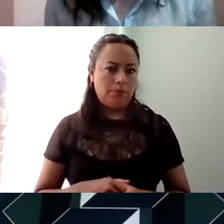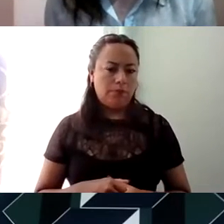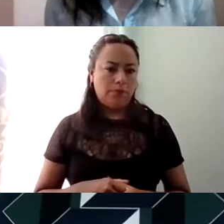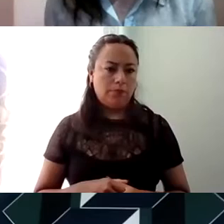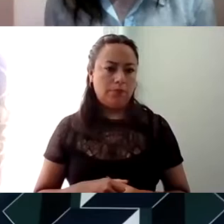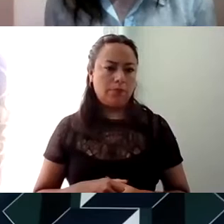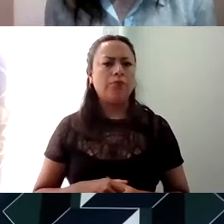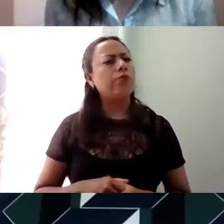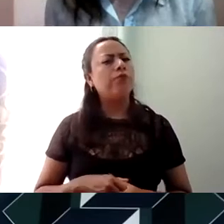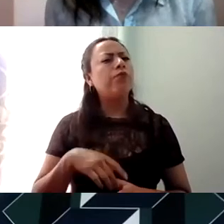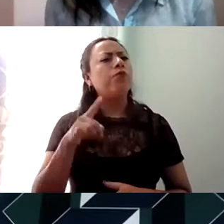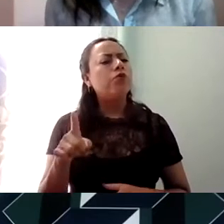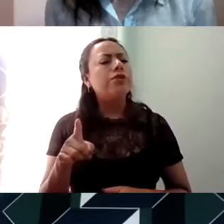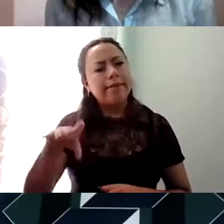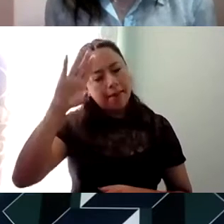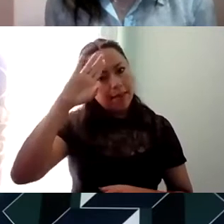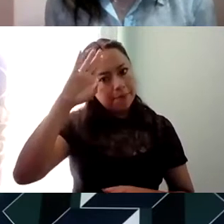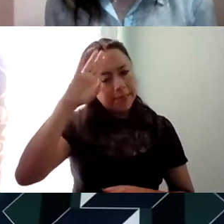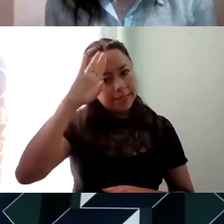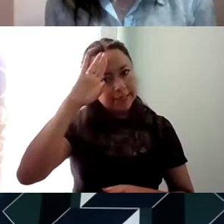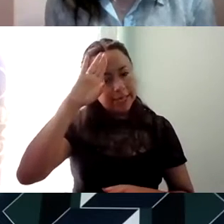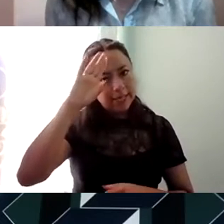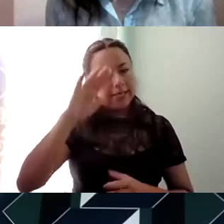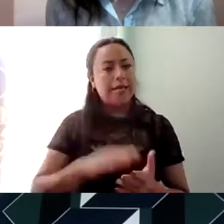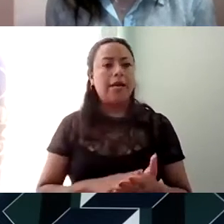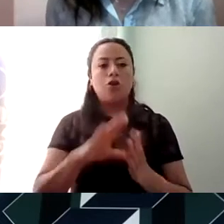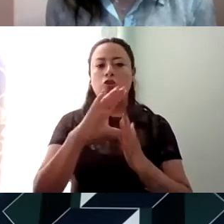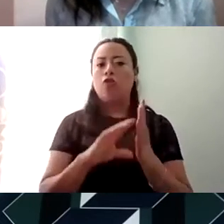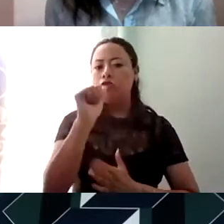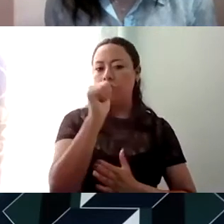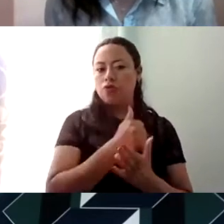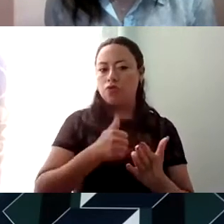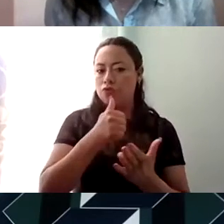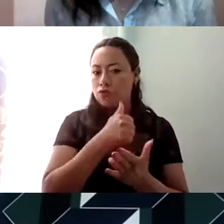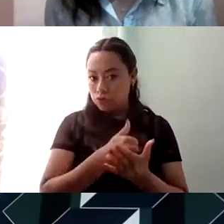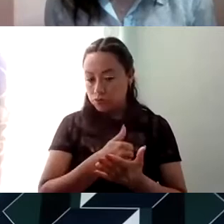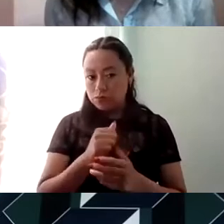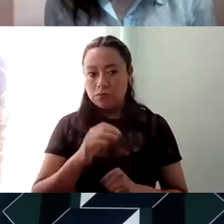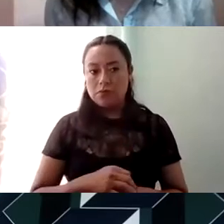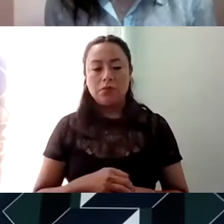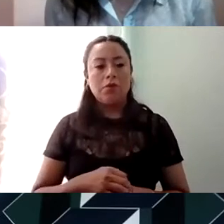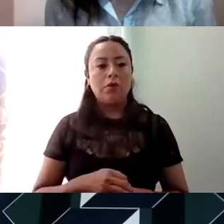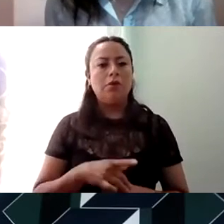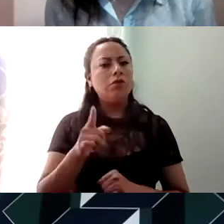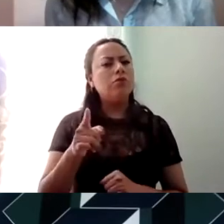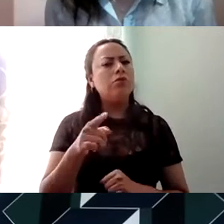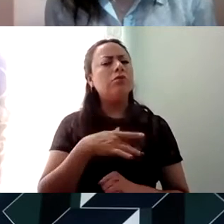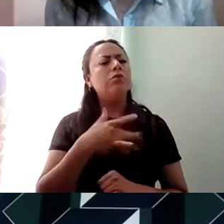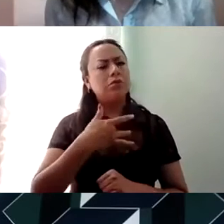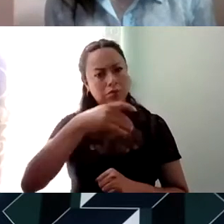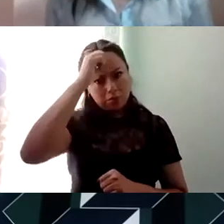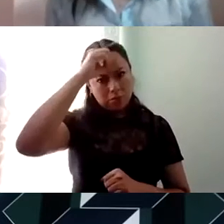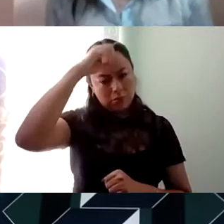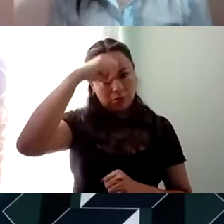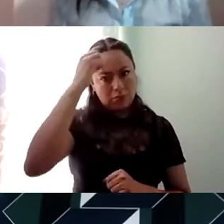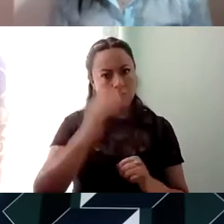interpreta usted la Carta de los Derechos de la Constitución local? ¿Qué opinión le merece la progresividad constitucional? ¿Cuántos son los casos de